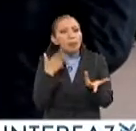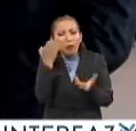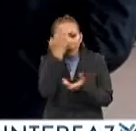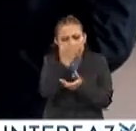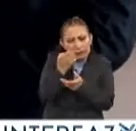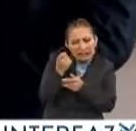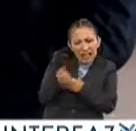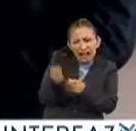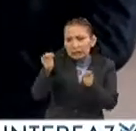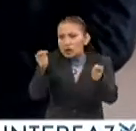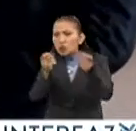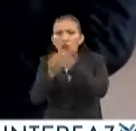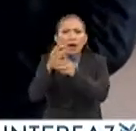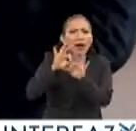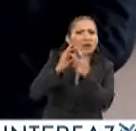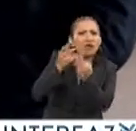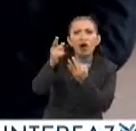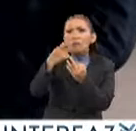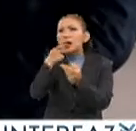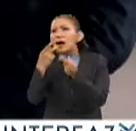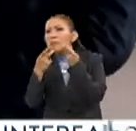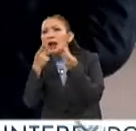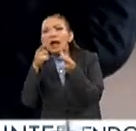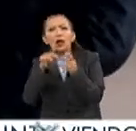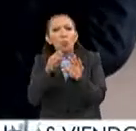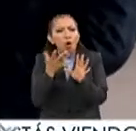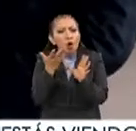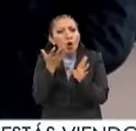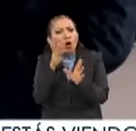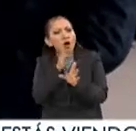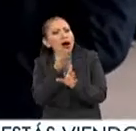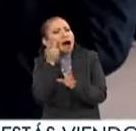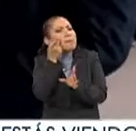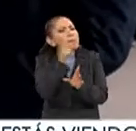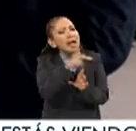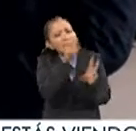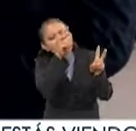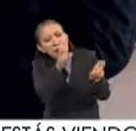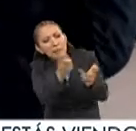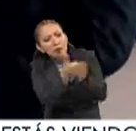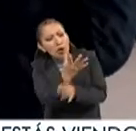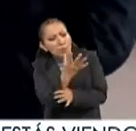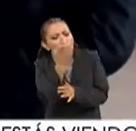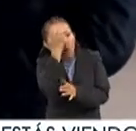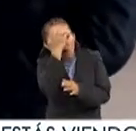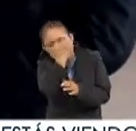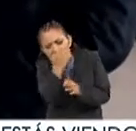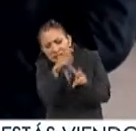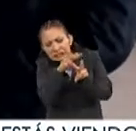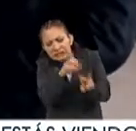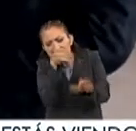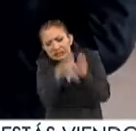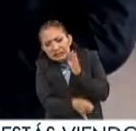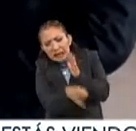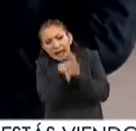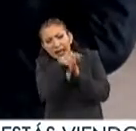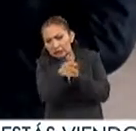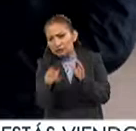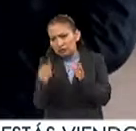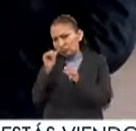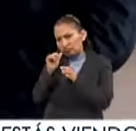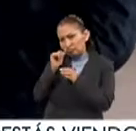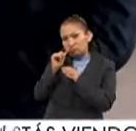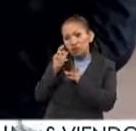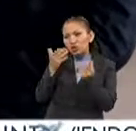explorar esas nuevas narrativas, nos podemos dar el lujo de explorar esas temáticas, analizar y profundizar en lo que